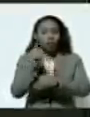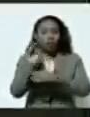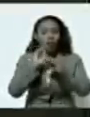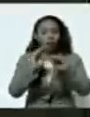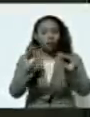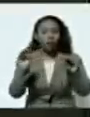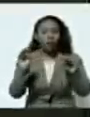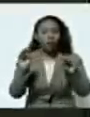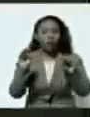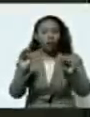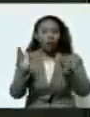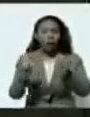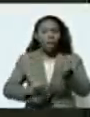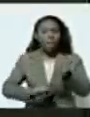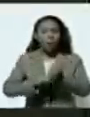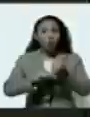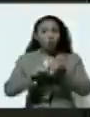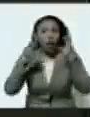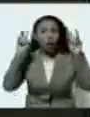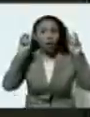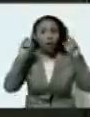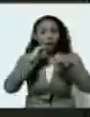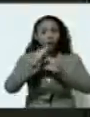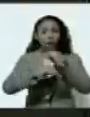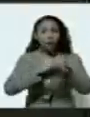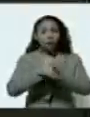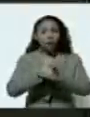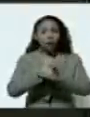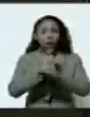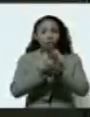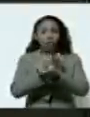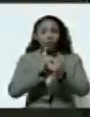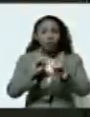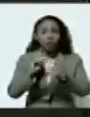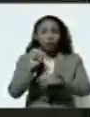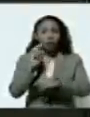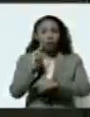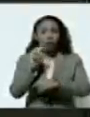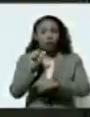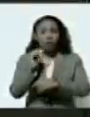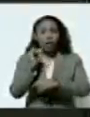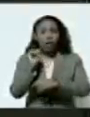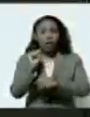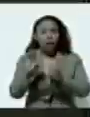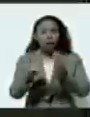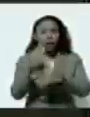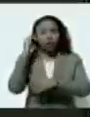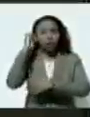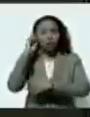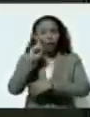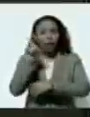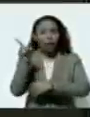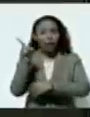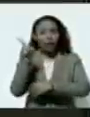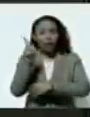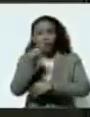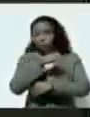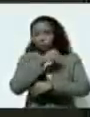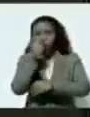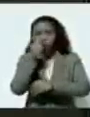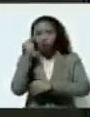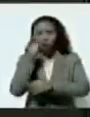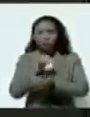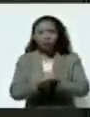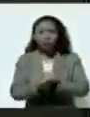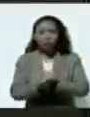llamados apoyos internacionales a la democracia, la USAID, los fondos europeos, etcétera, es el narcotráfico.